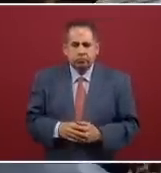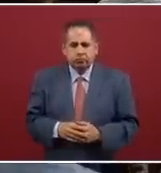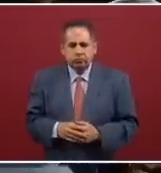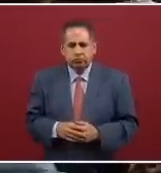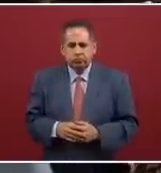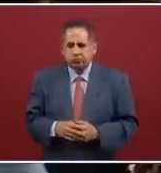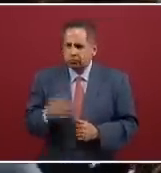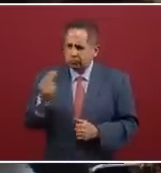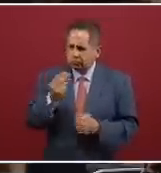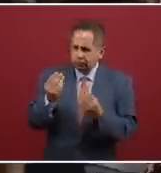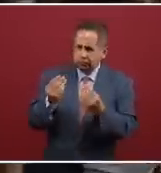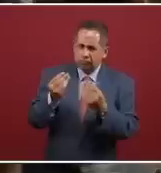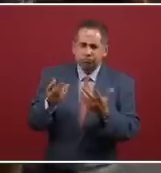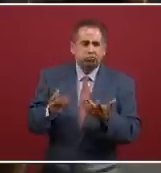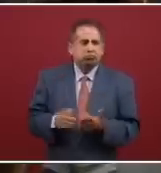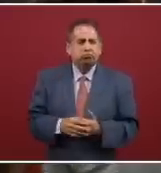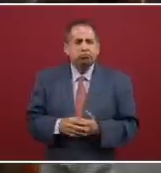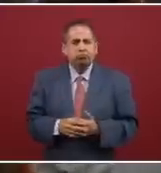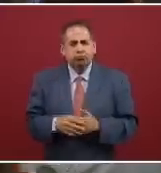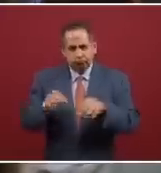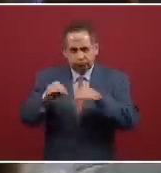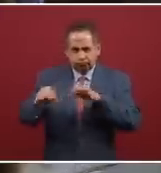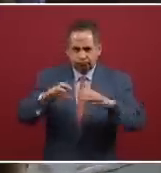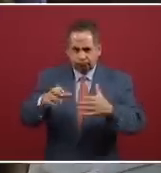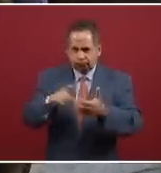y mucho trabajo